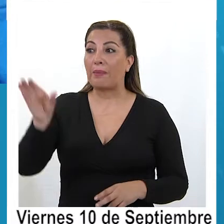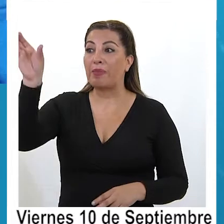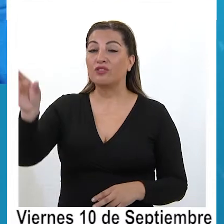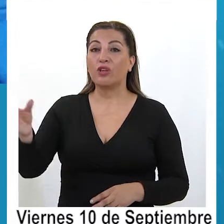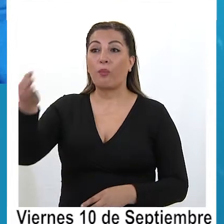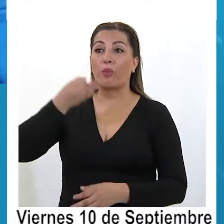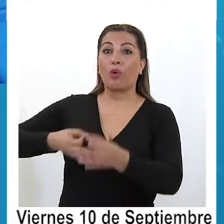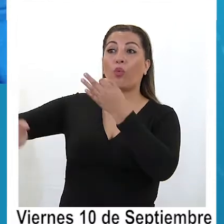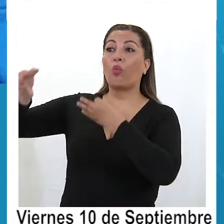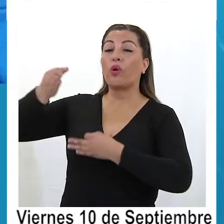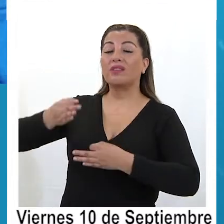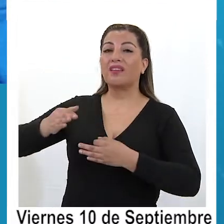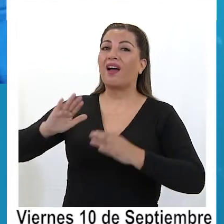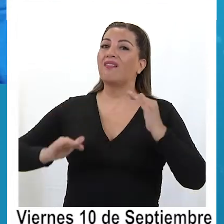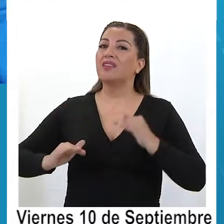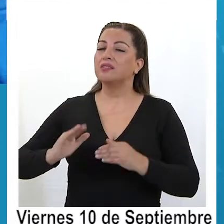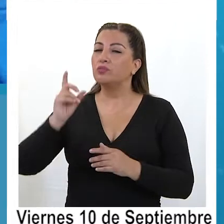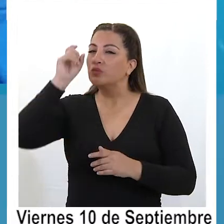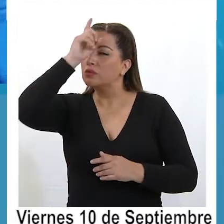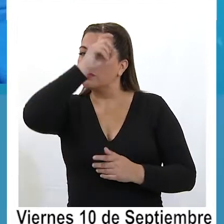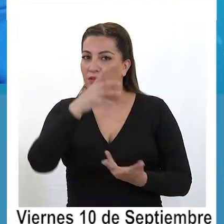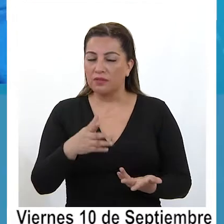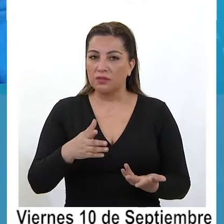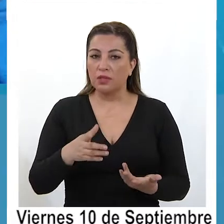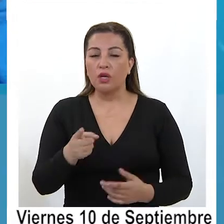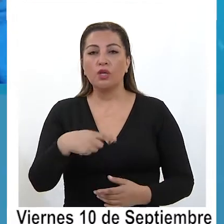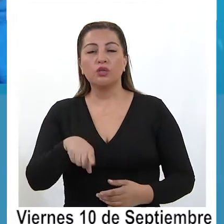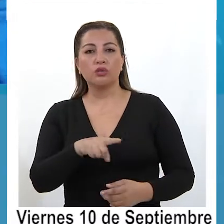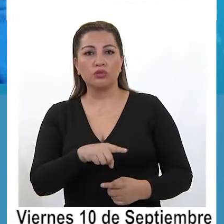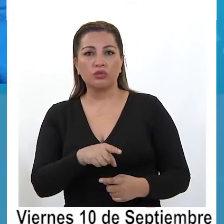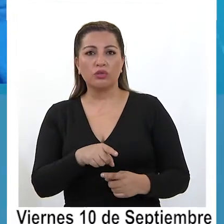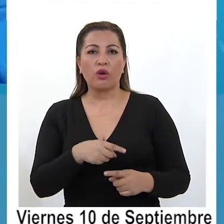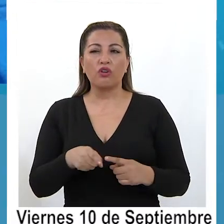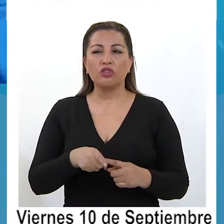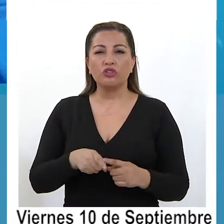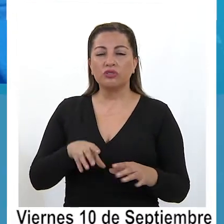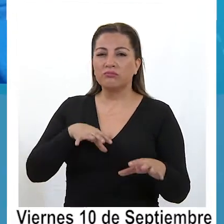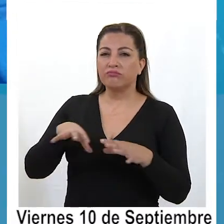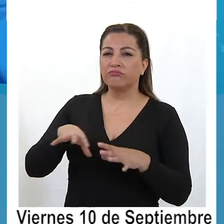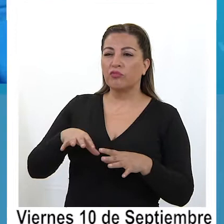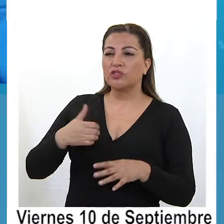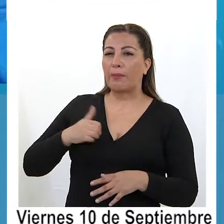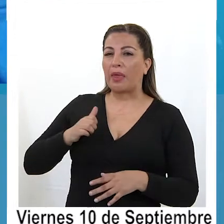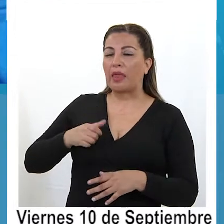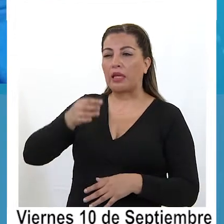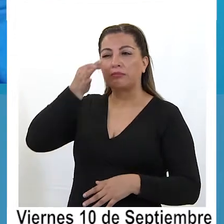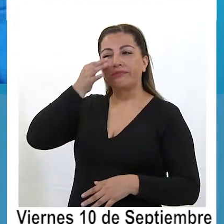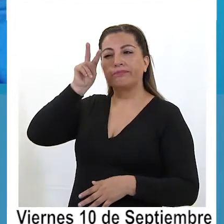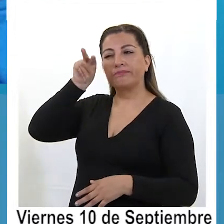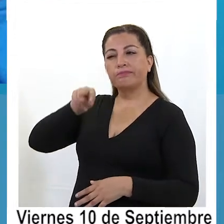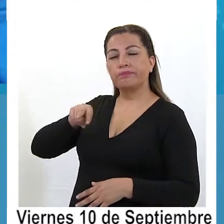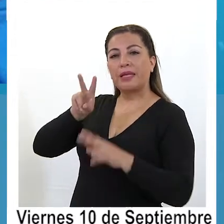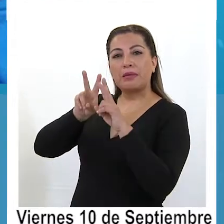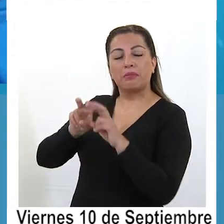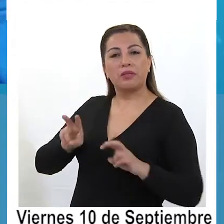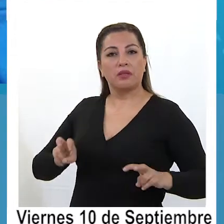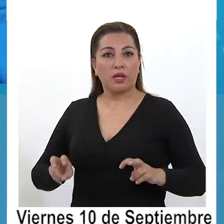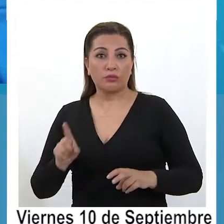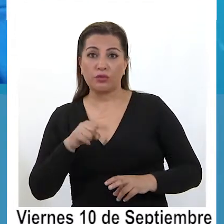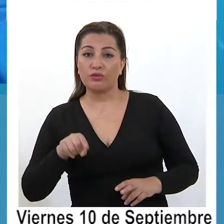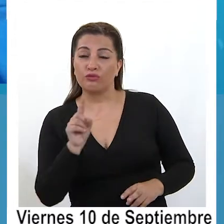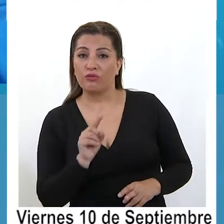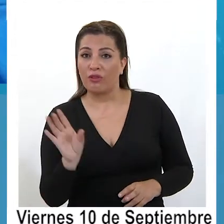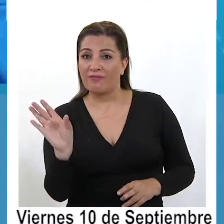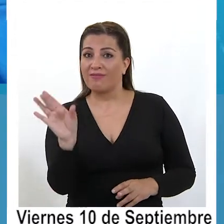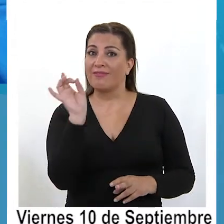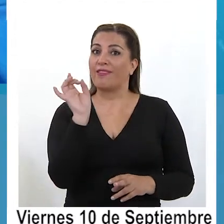bastante complejo. Sin perjuicio de eso, nosotros tomamos otros elementos desde la mirada investigativa que nos pudieran permitir,